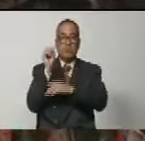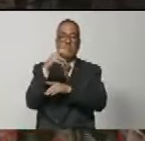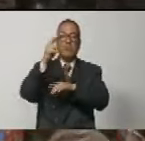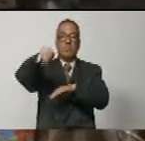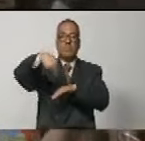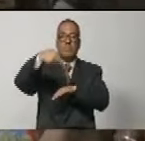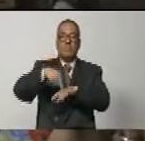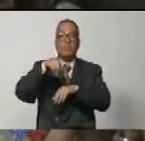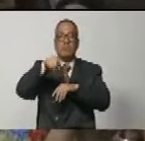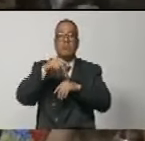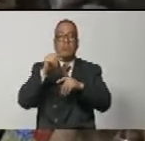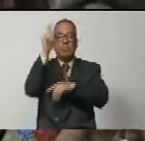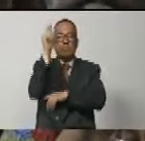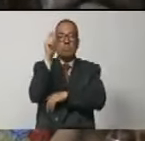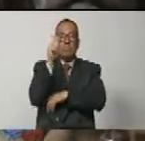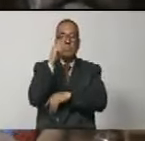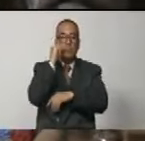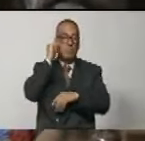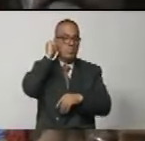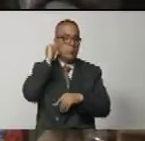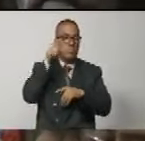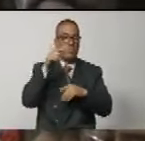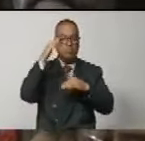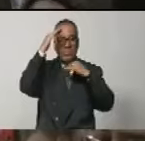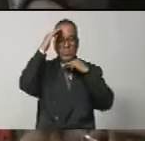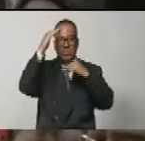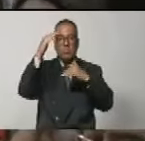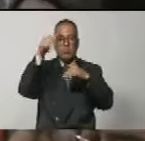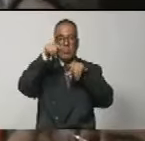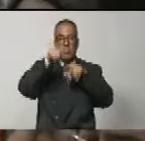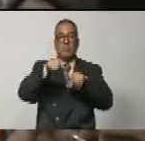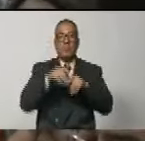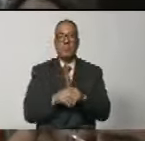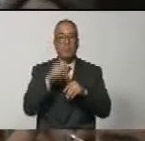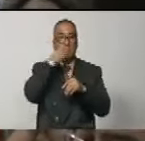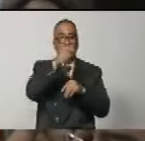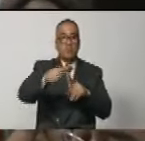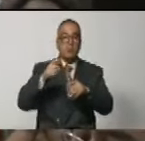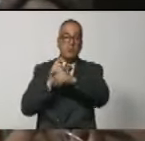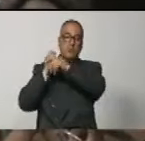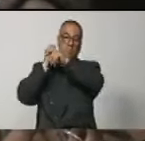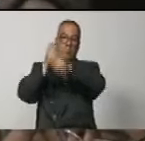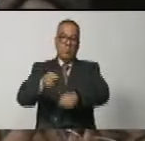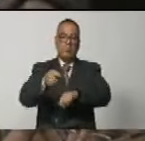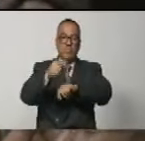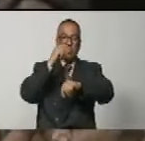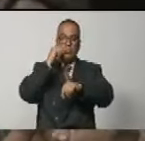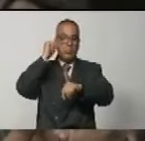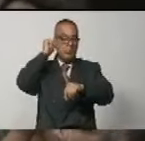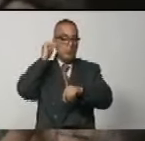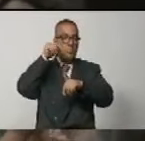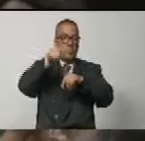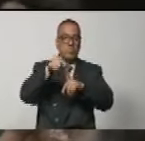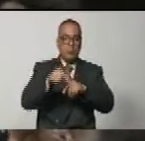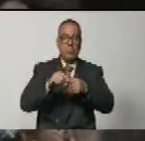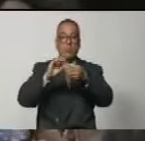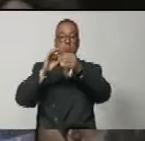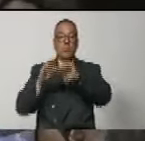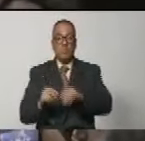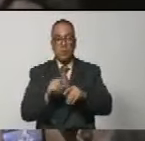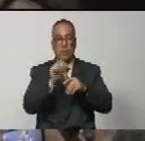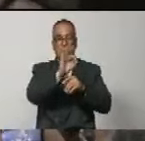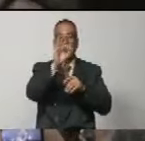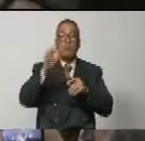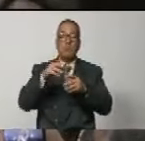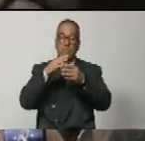Asamblea Nacional, diputados y diputadas, mandemos un saludo a ese pueblo pescador, pescadora, a esos acuicultores y